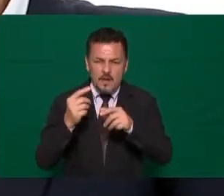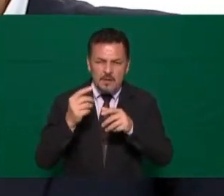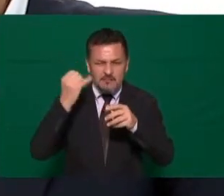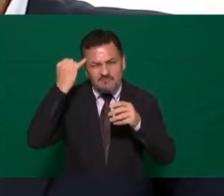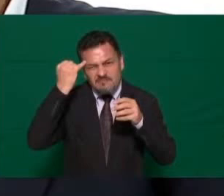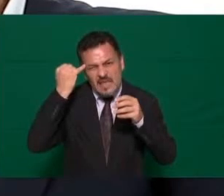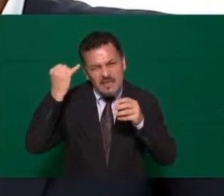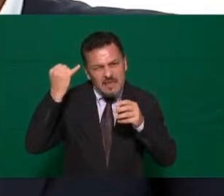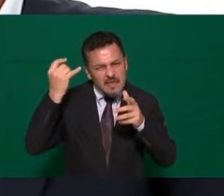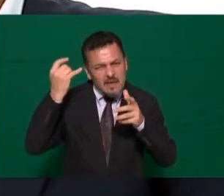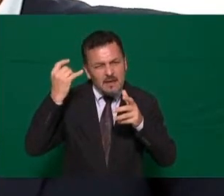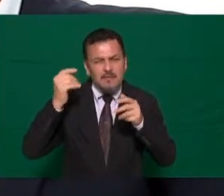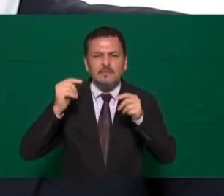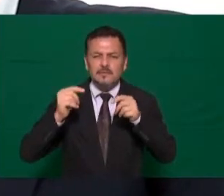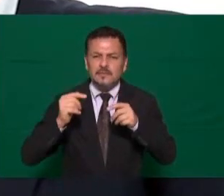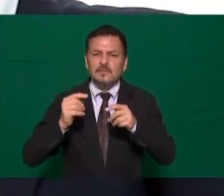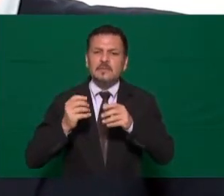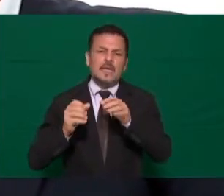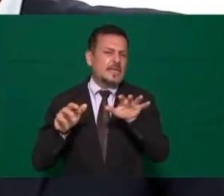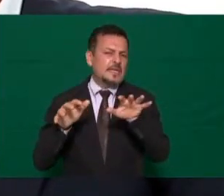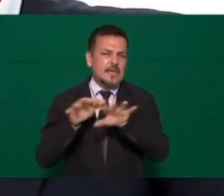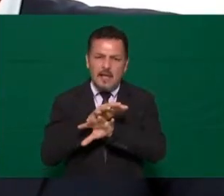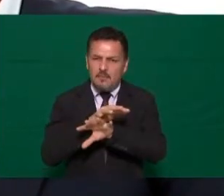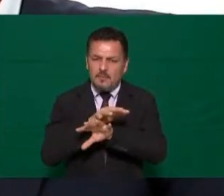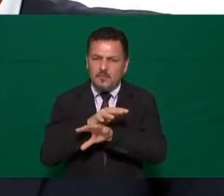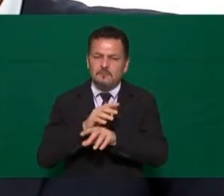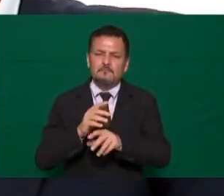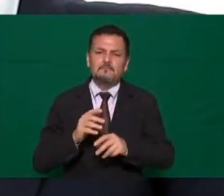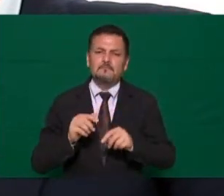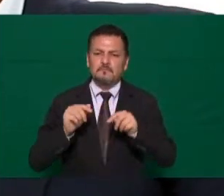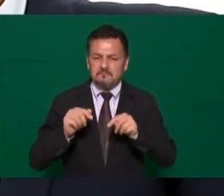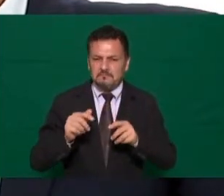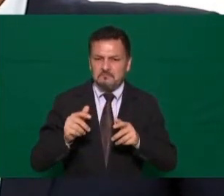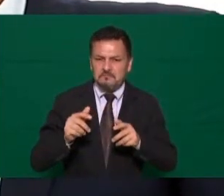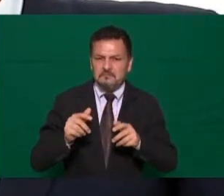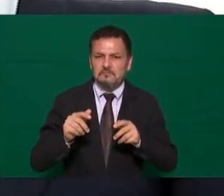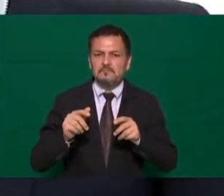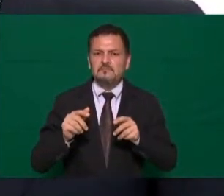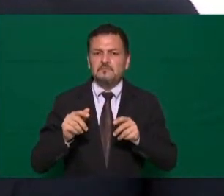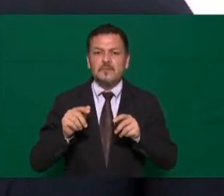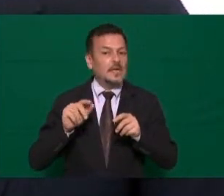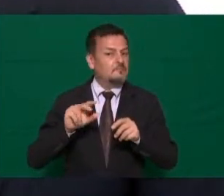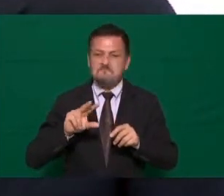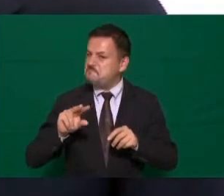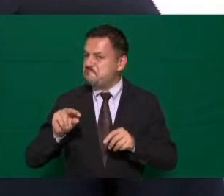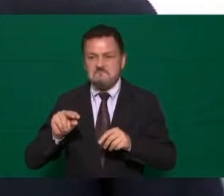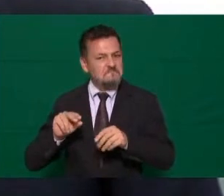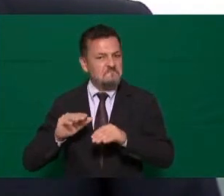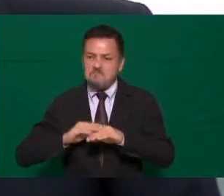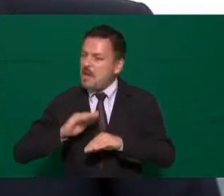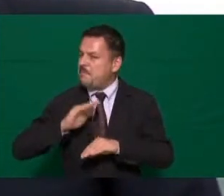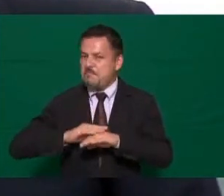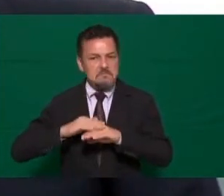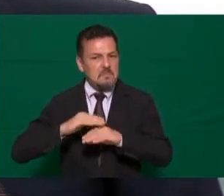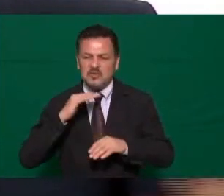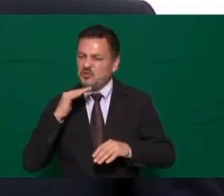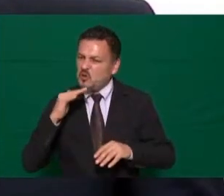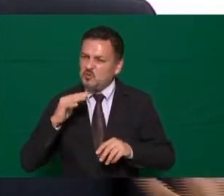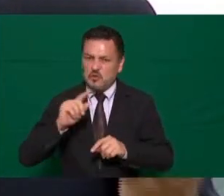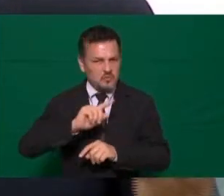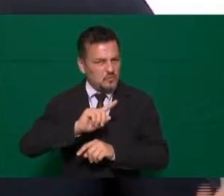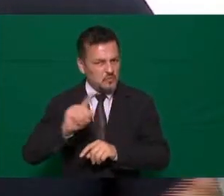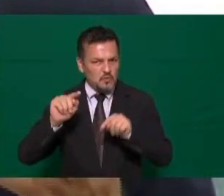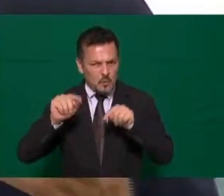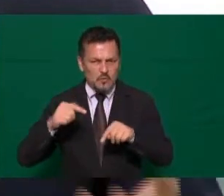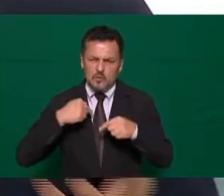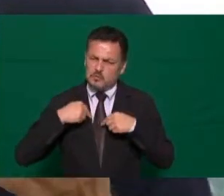concepción de no permitir la corrupción y